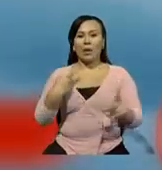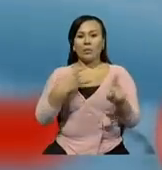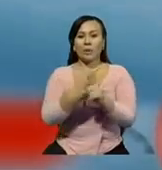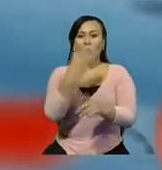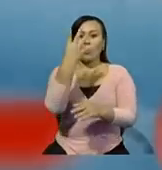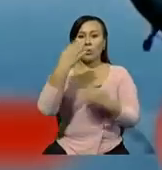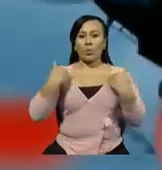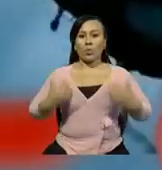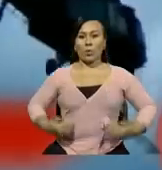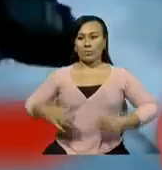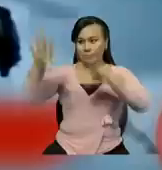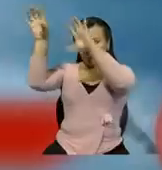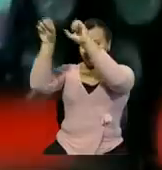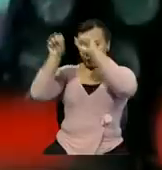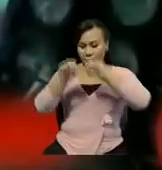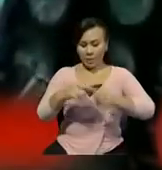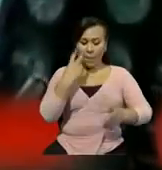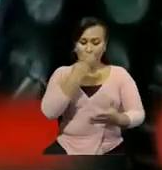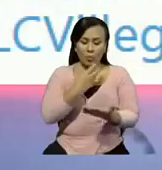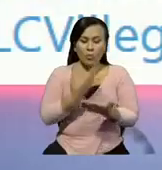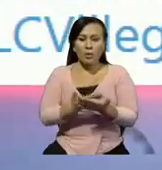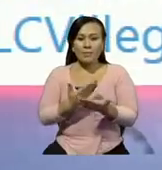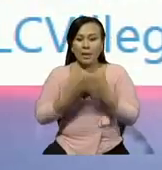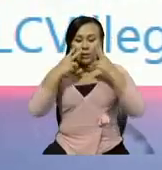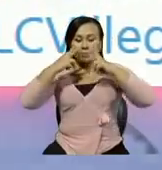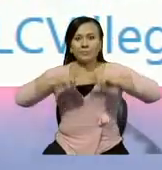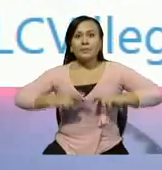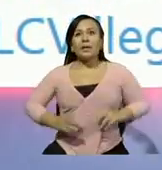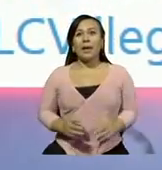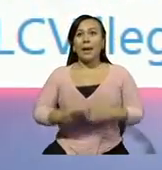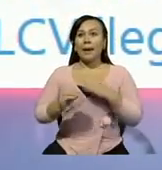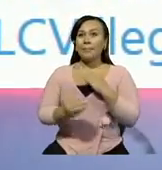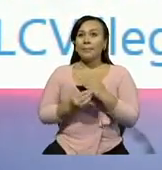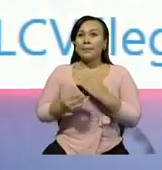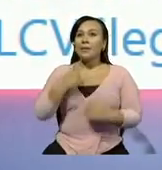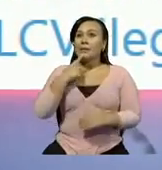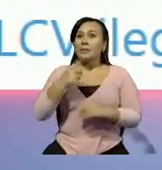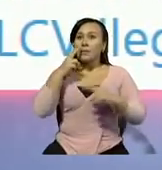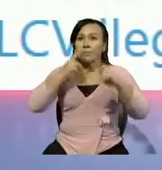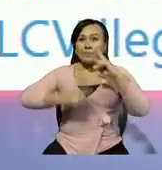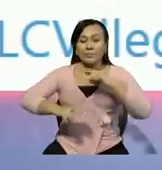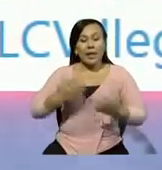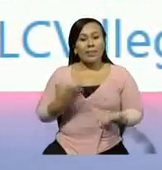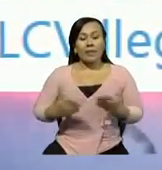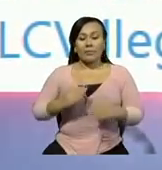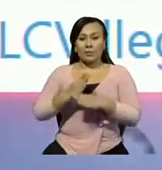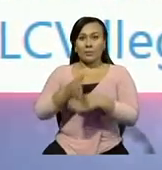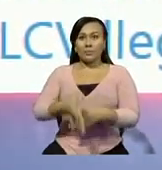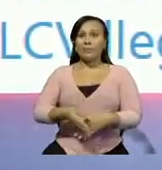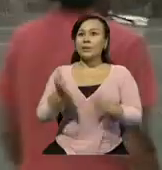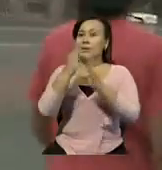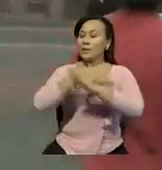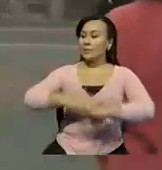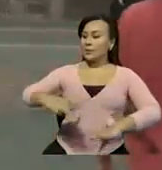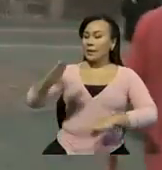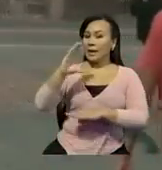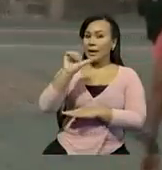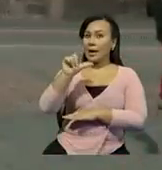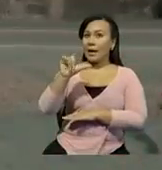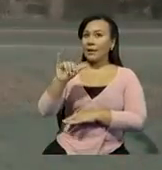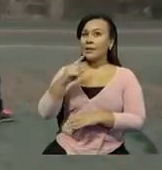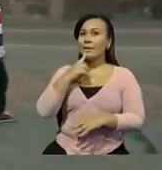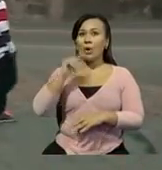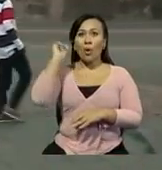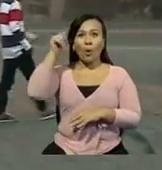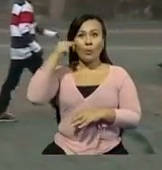país y que se están verificando su identidad además aseguraron que el proceso de florencia terminará este viernes en la ciudad de cali mientras tanto el